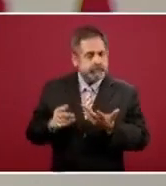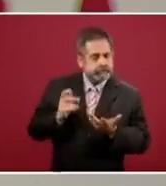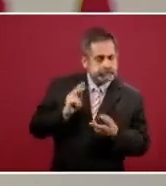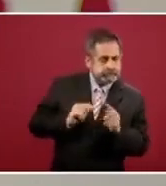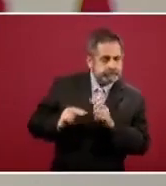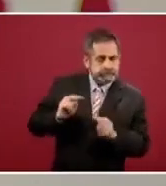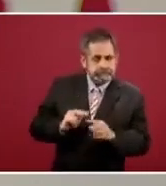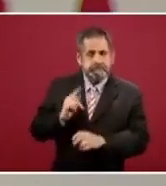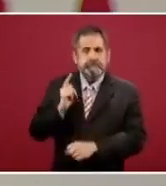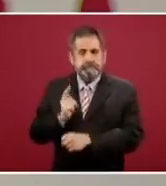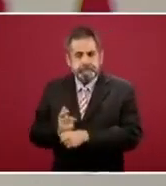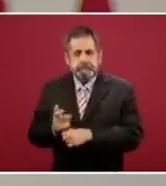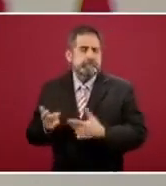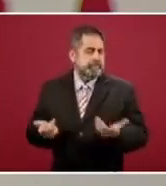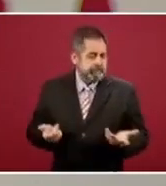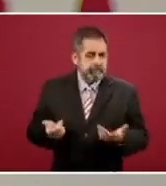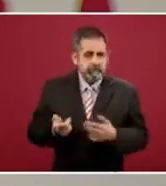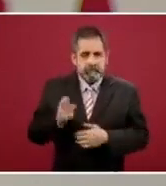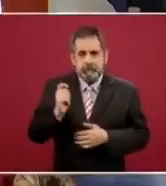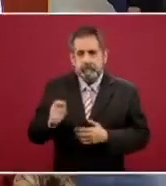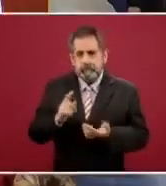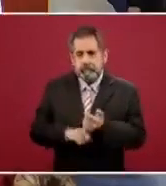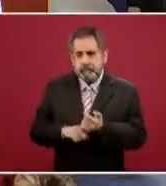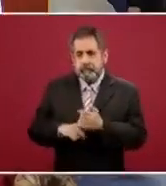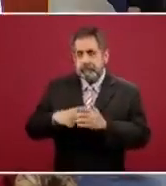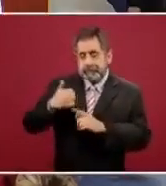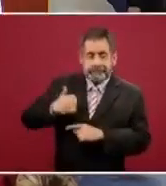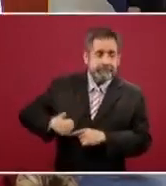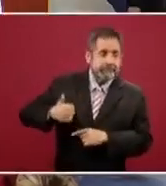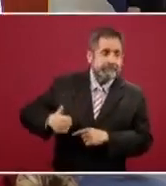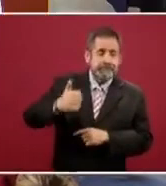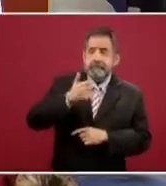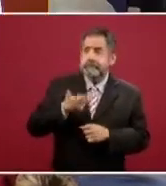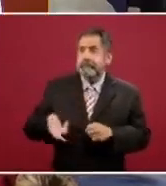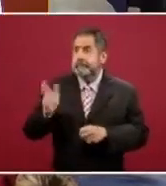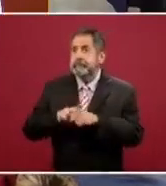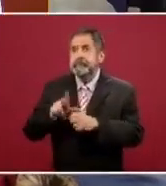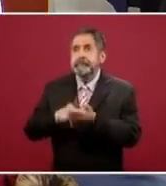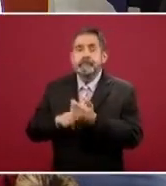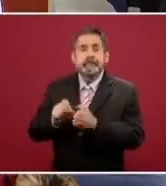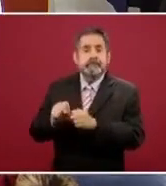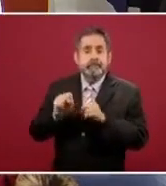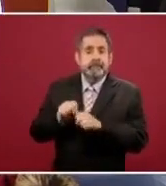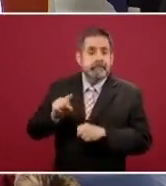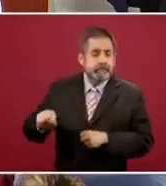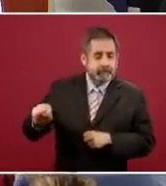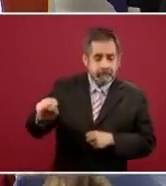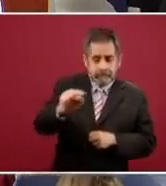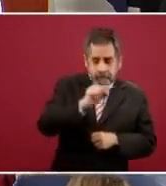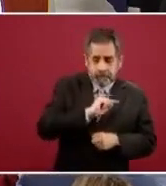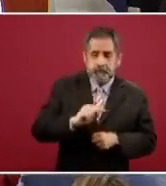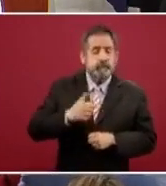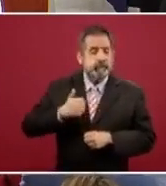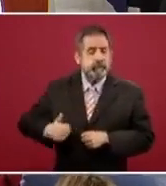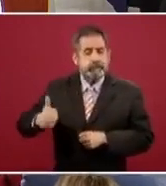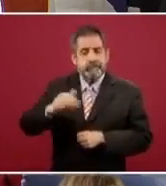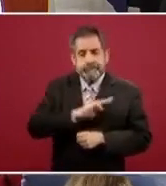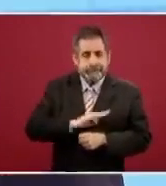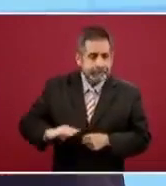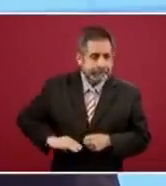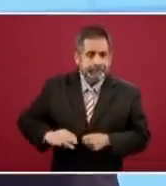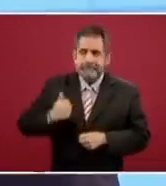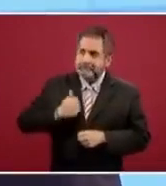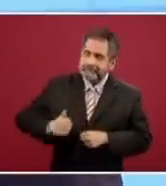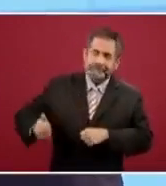dado esto lo tenemos hasta el nivel de cada unidad de salud y cada municipio y cada jurisdicción sanitaria y